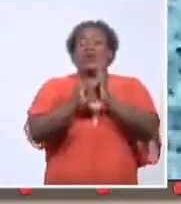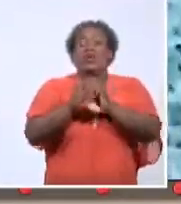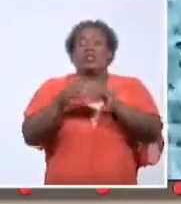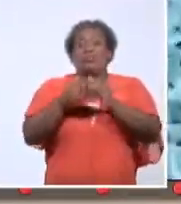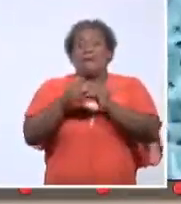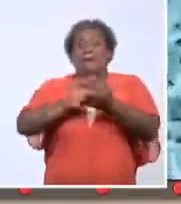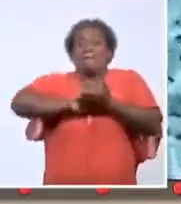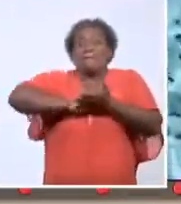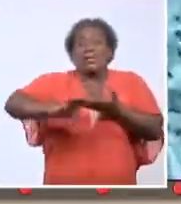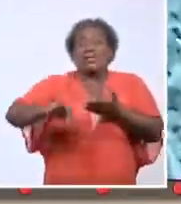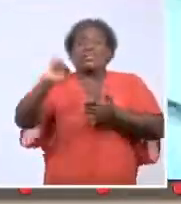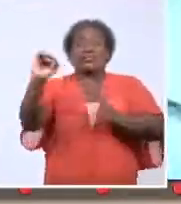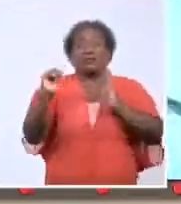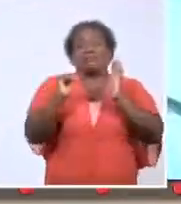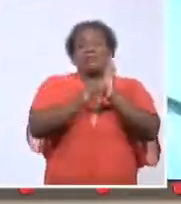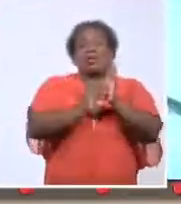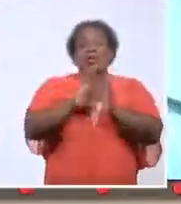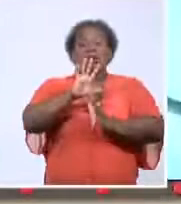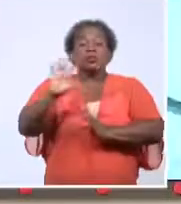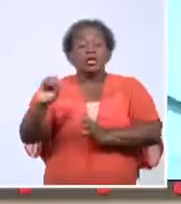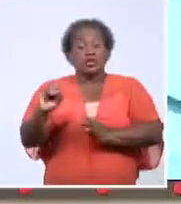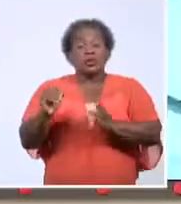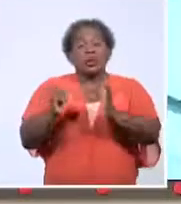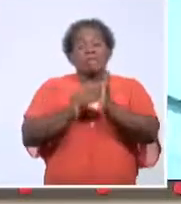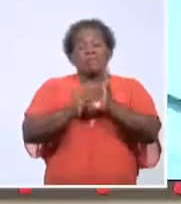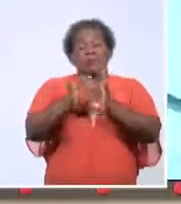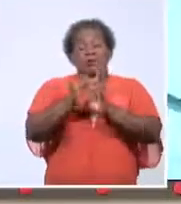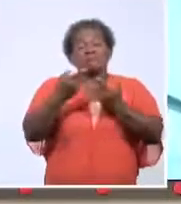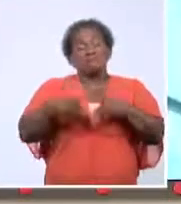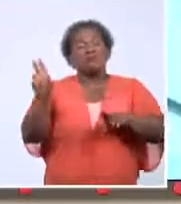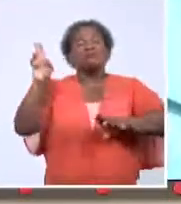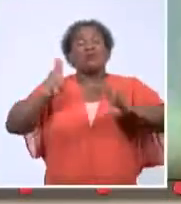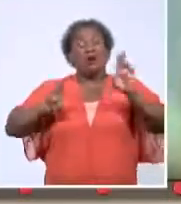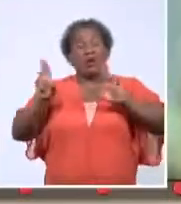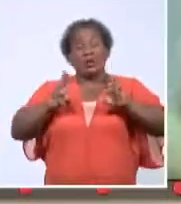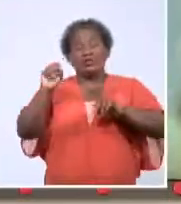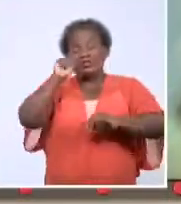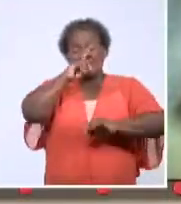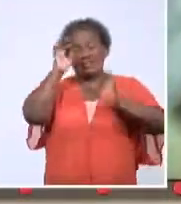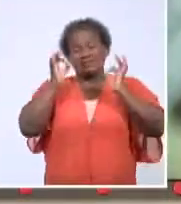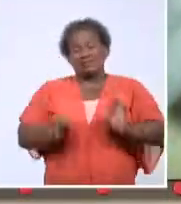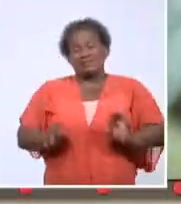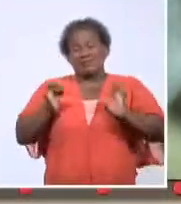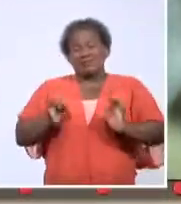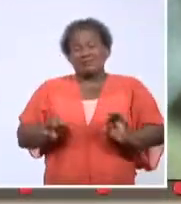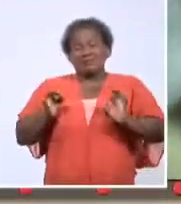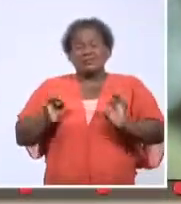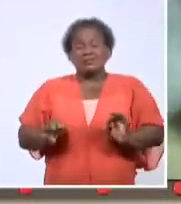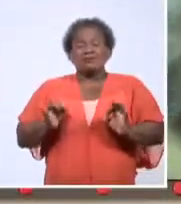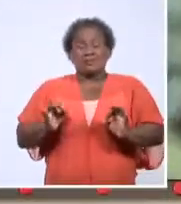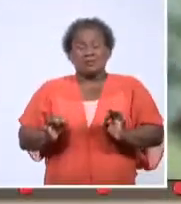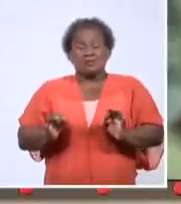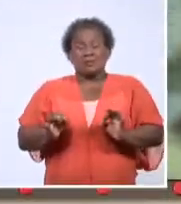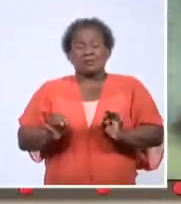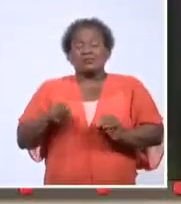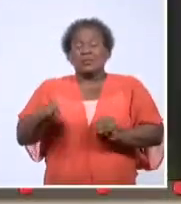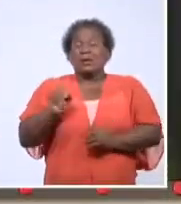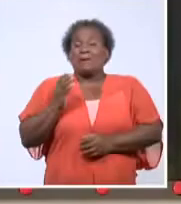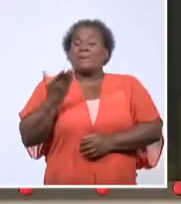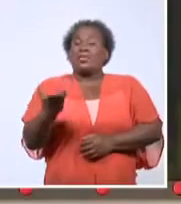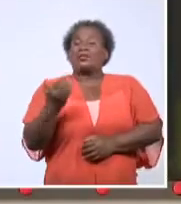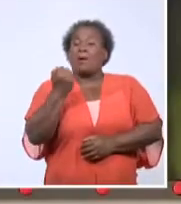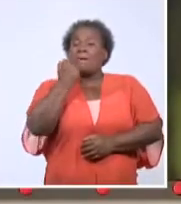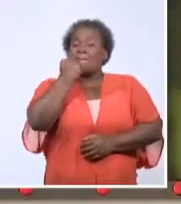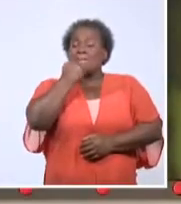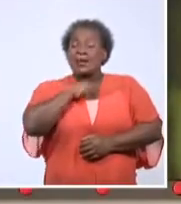por 6.500 millones. Pero es un acuerdo que termina, como siempre lo hacen las historias con el FMI, exigiendo más